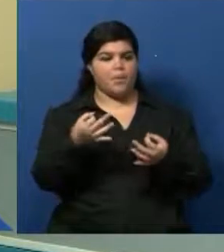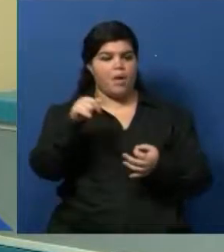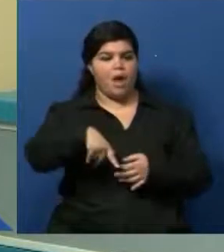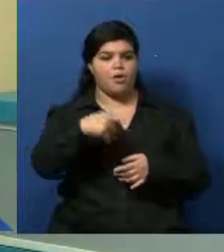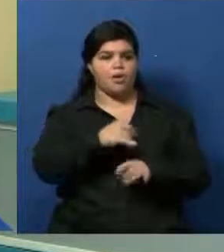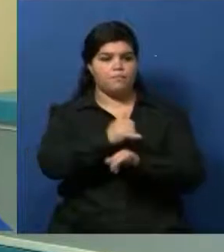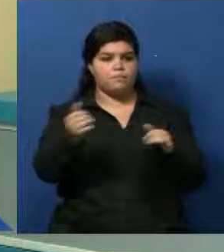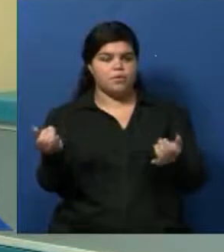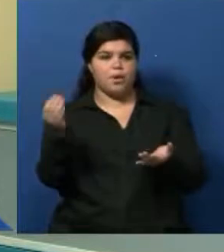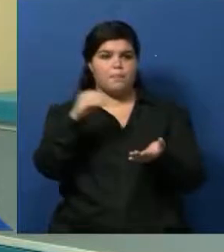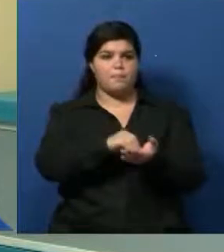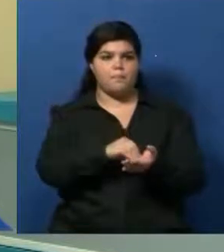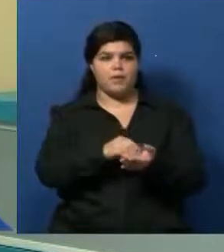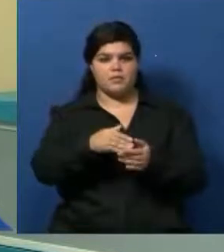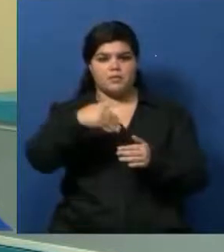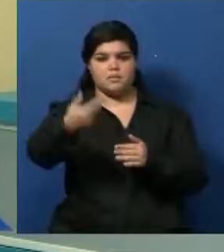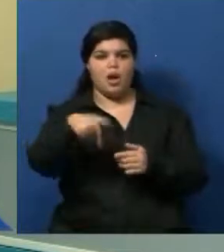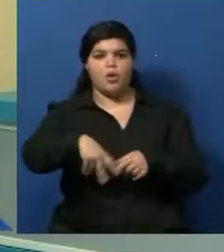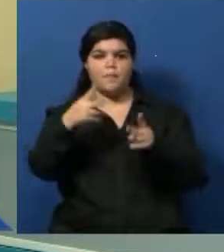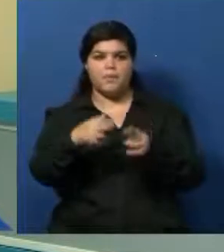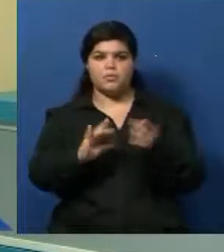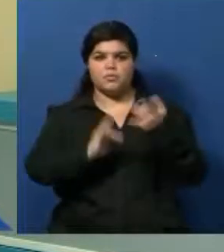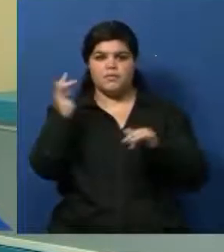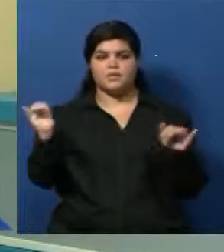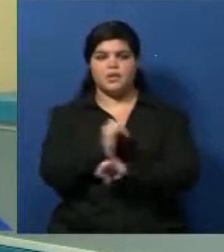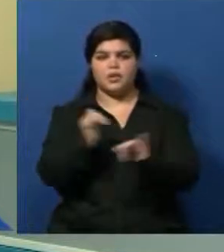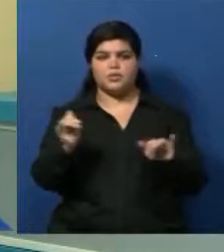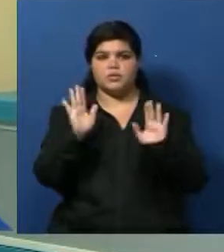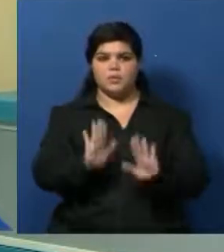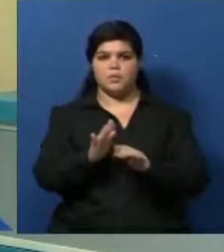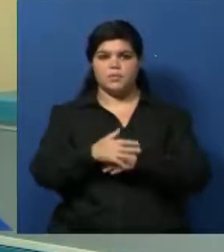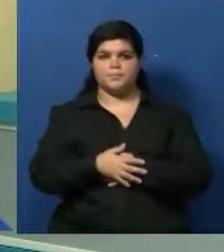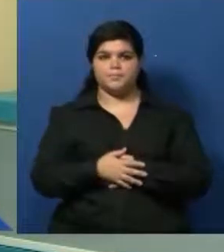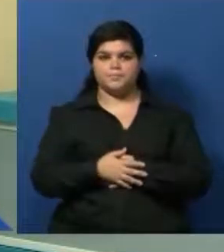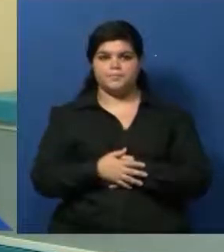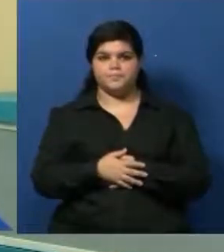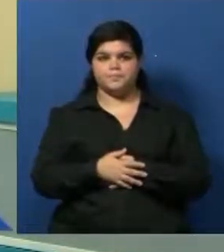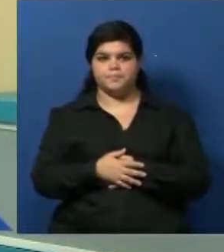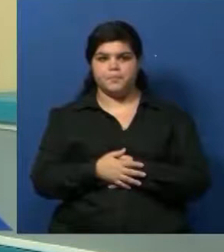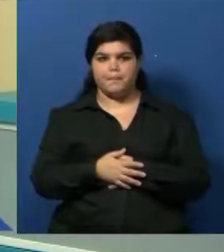para compartir más información de coyuntura en un ratito. Ahora pausa en Unidiversidad Noticias y ya volvemos con más.